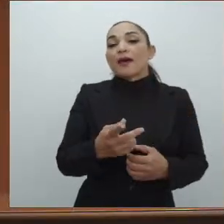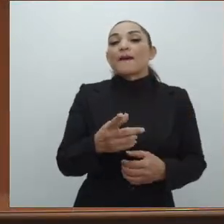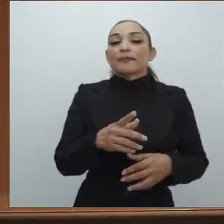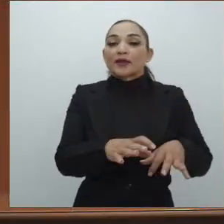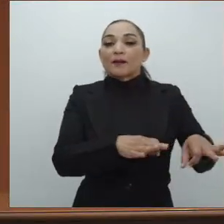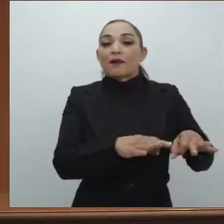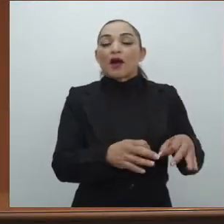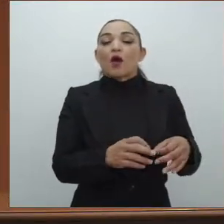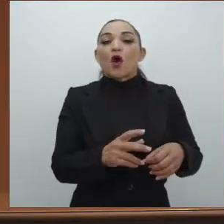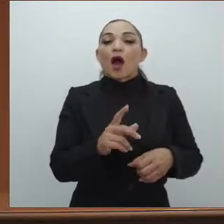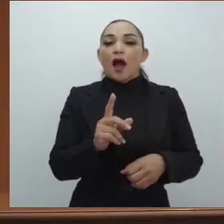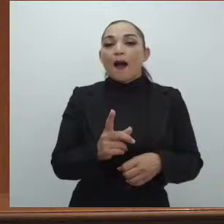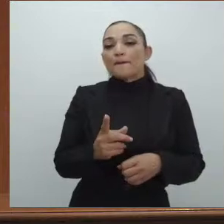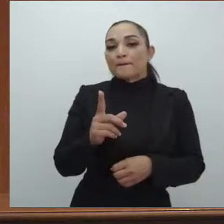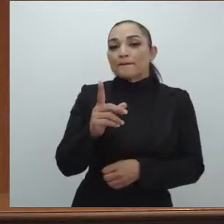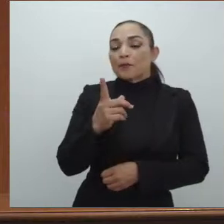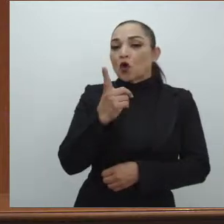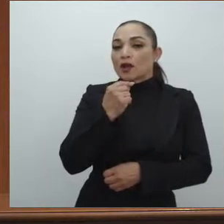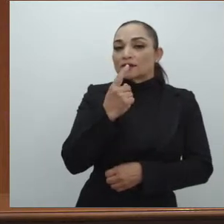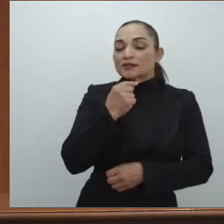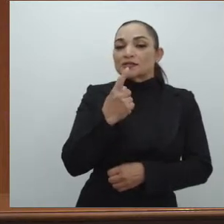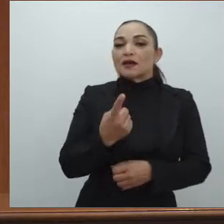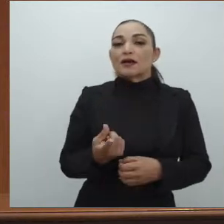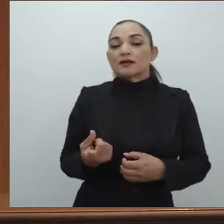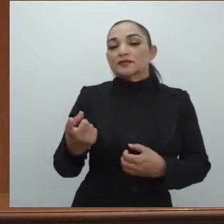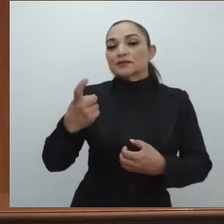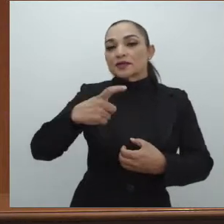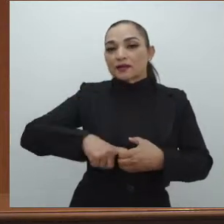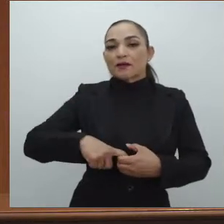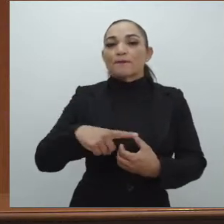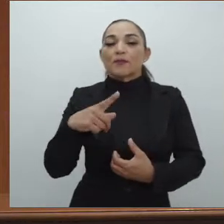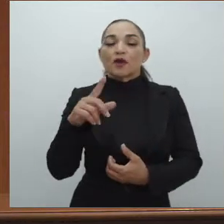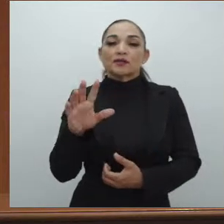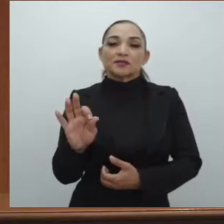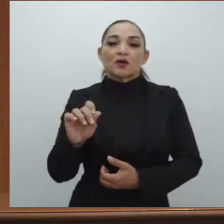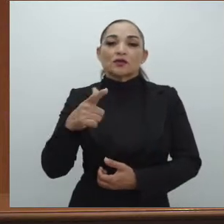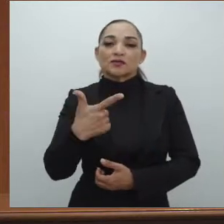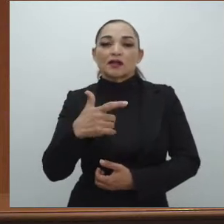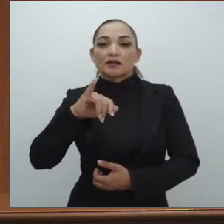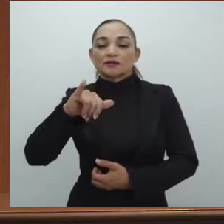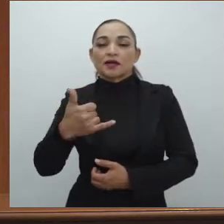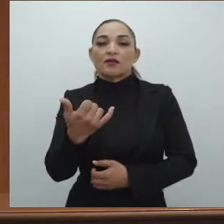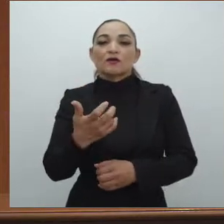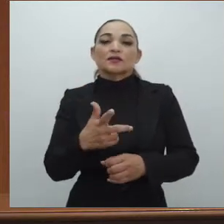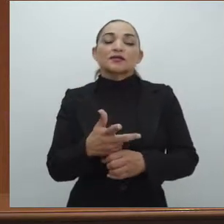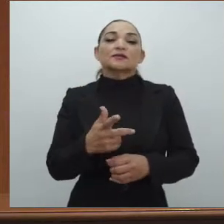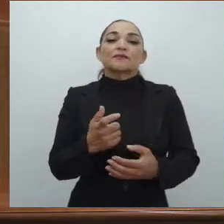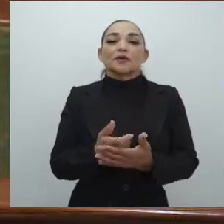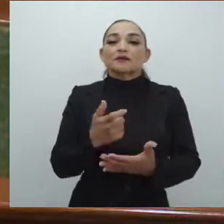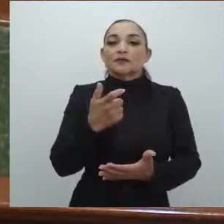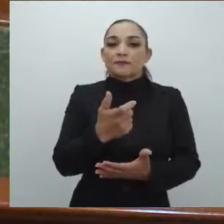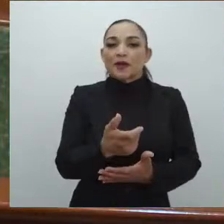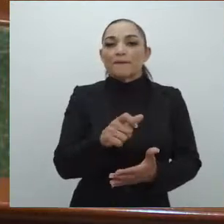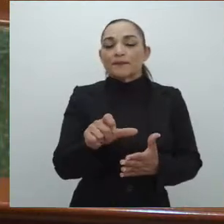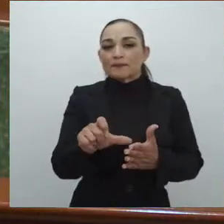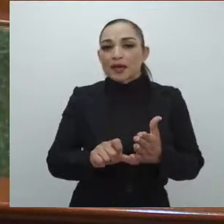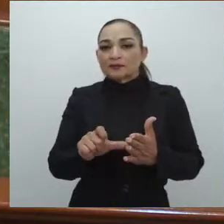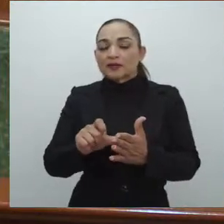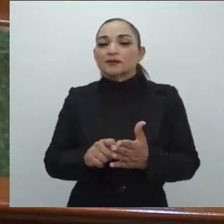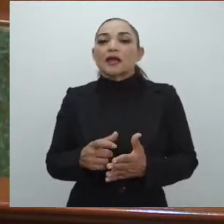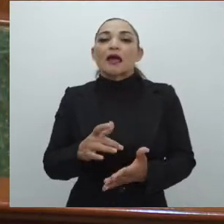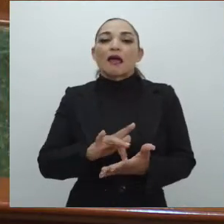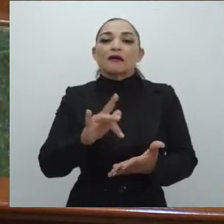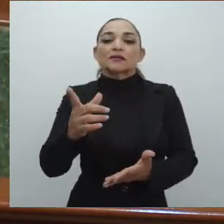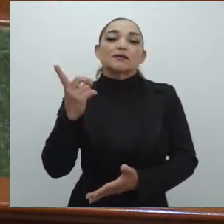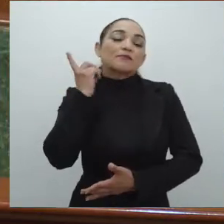Adscrito a la Dirección de Policía Judicial del Estado. Importe 20,000 pesos mensuales. ¿Es cuánto, diputado presidente? Gracias, diputada secretaria.